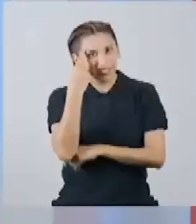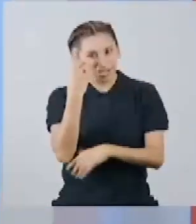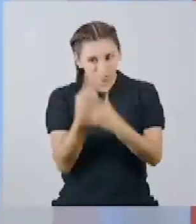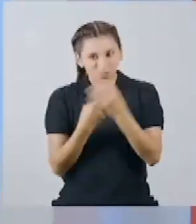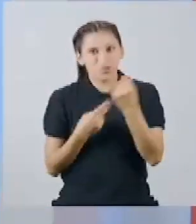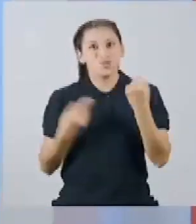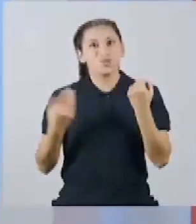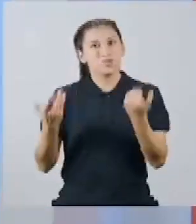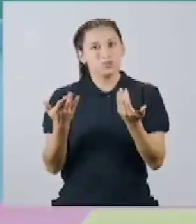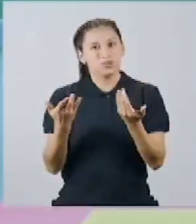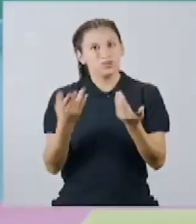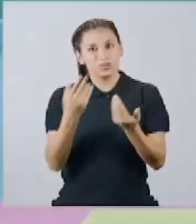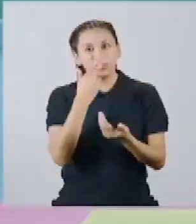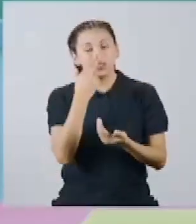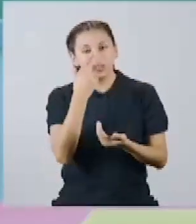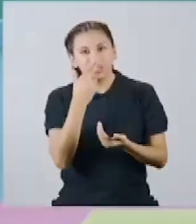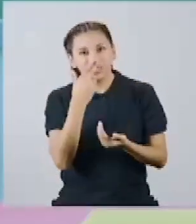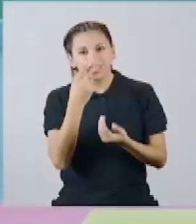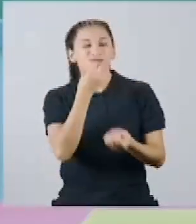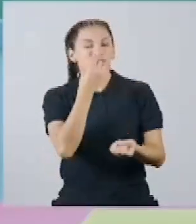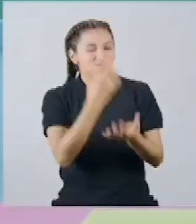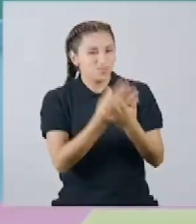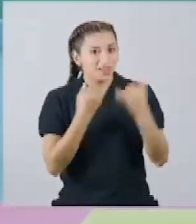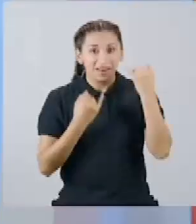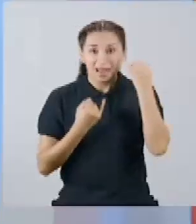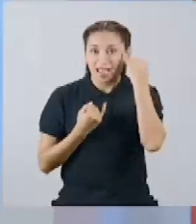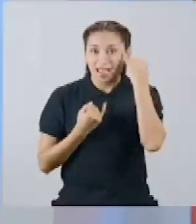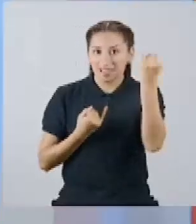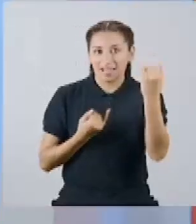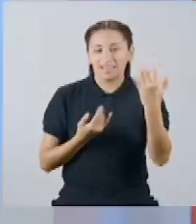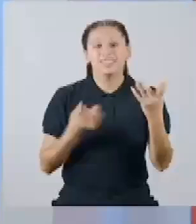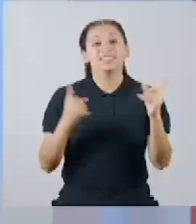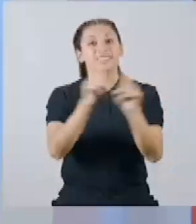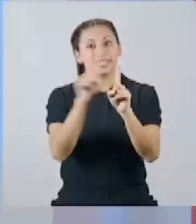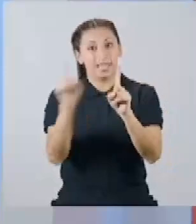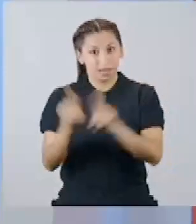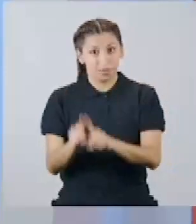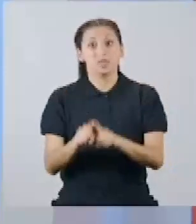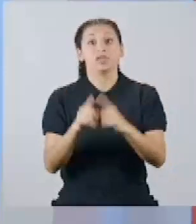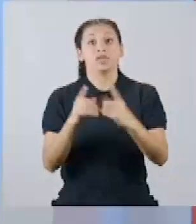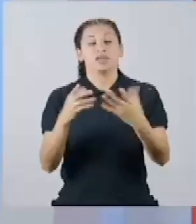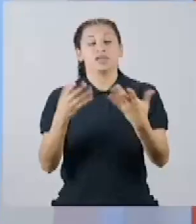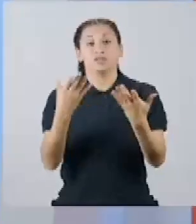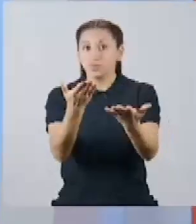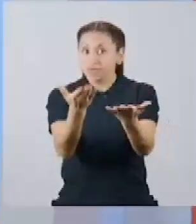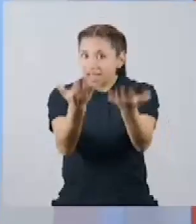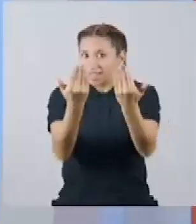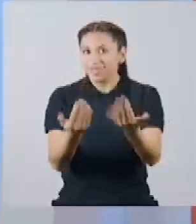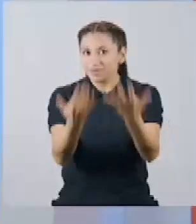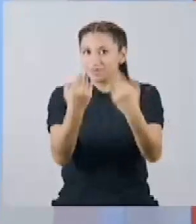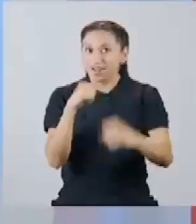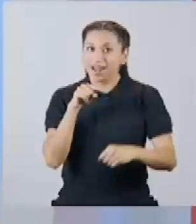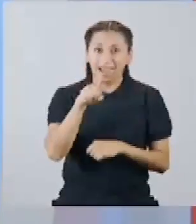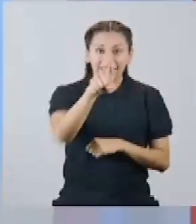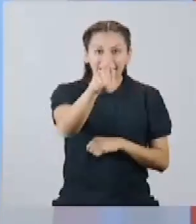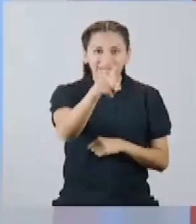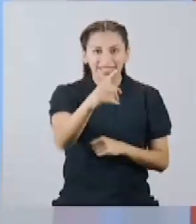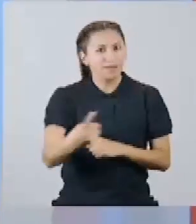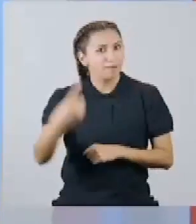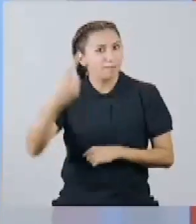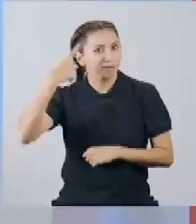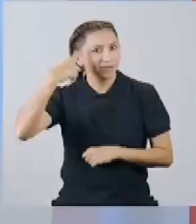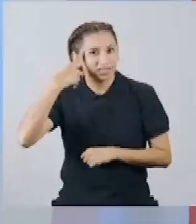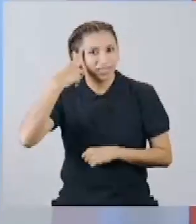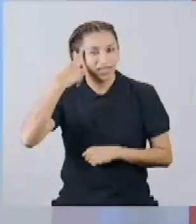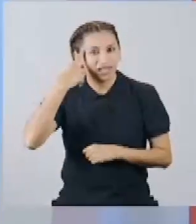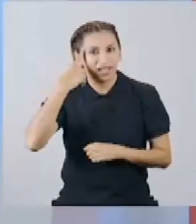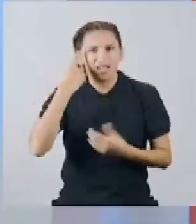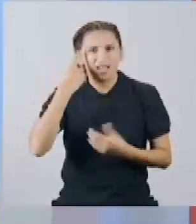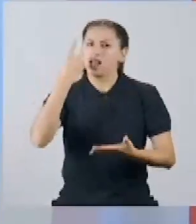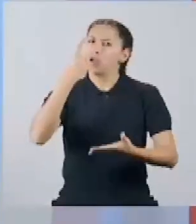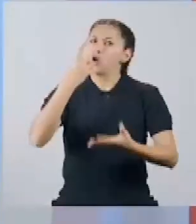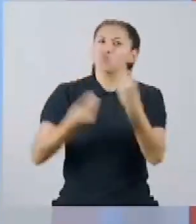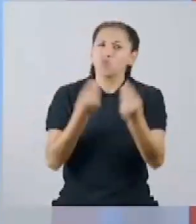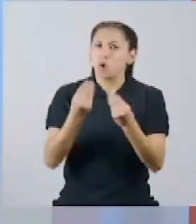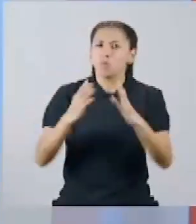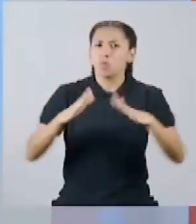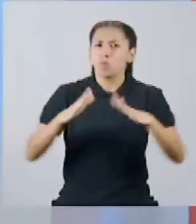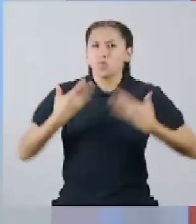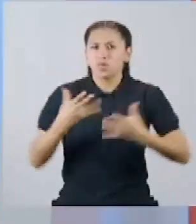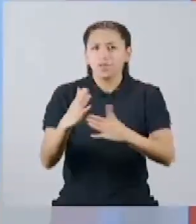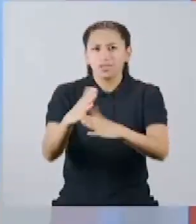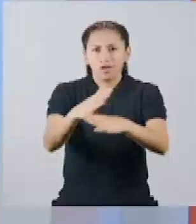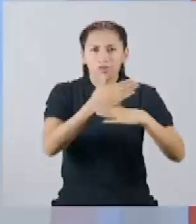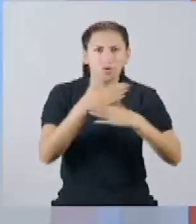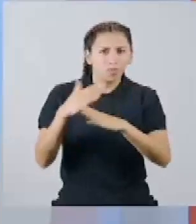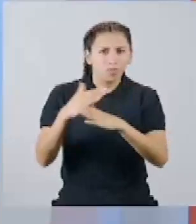juntos, Tocino? ¡Buena idea! Y también te animamos a ti a pensar de qué forma puedes